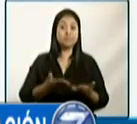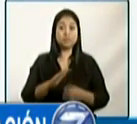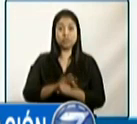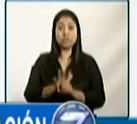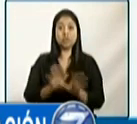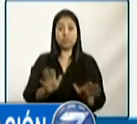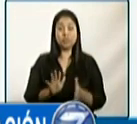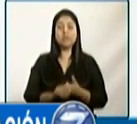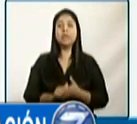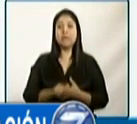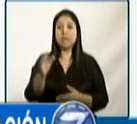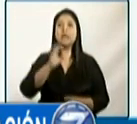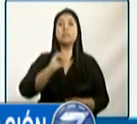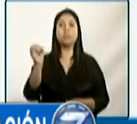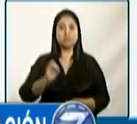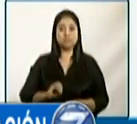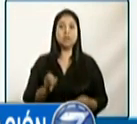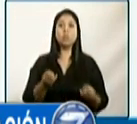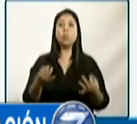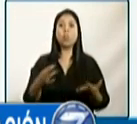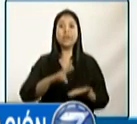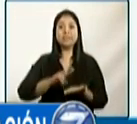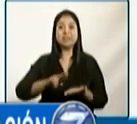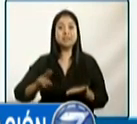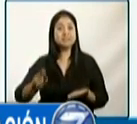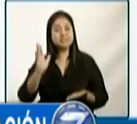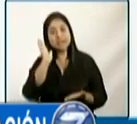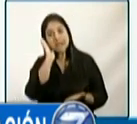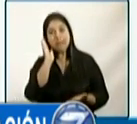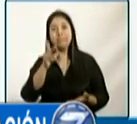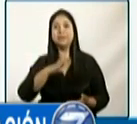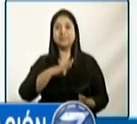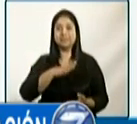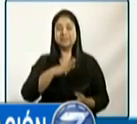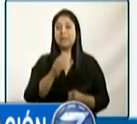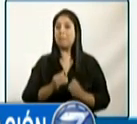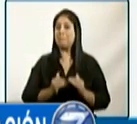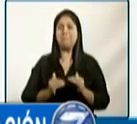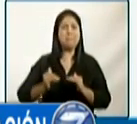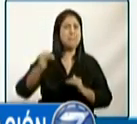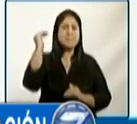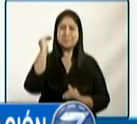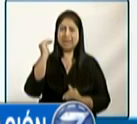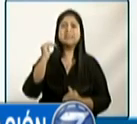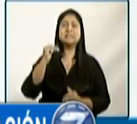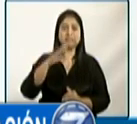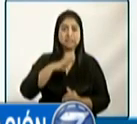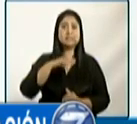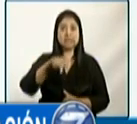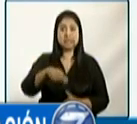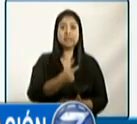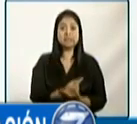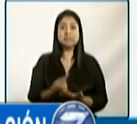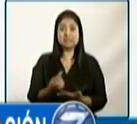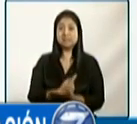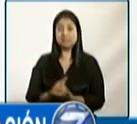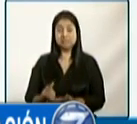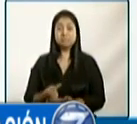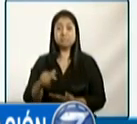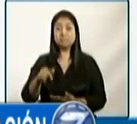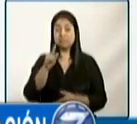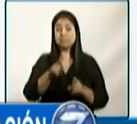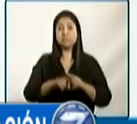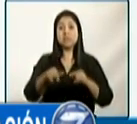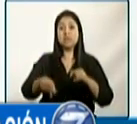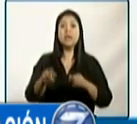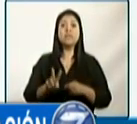El porcentaje de ocupación de camas ha aumentado increíblemente en estas semanas. Al final de la